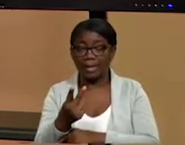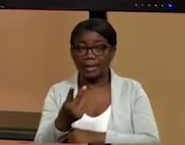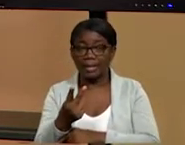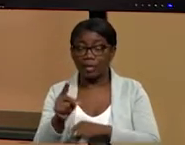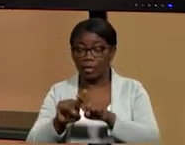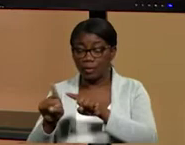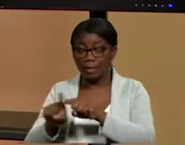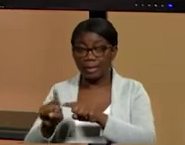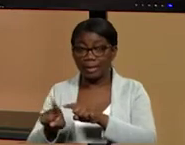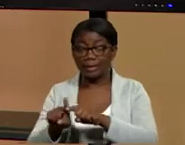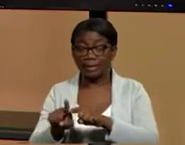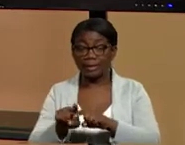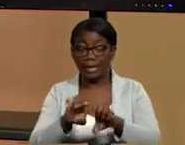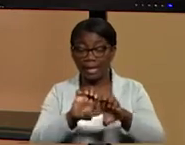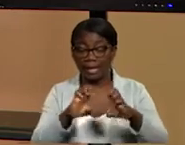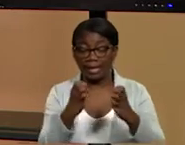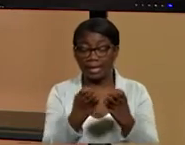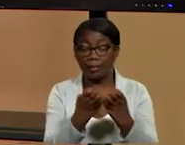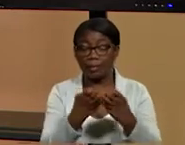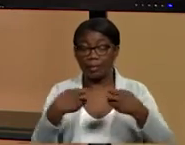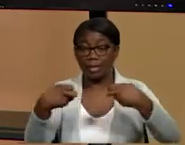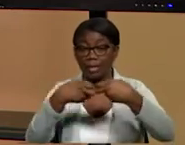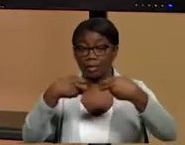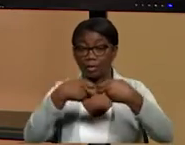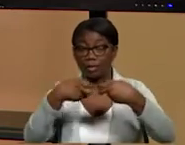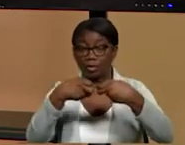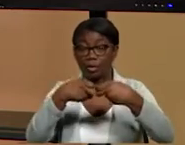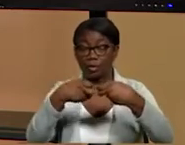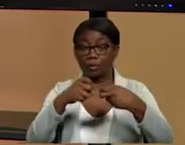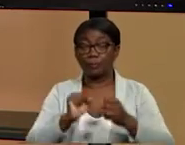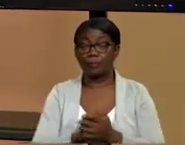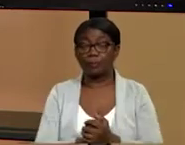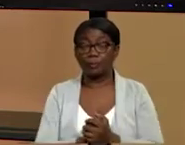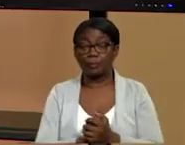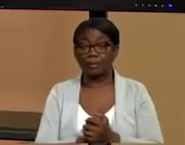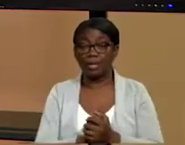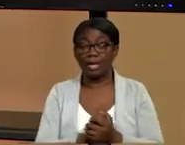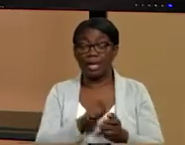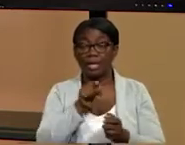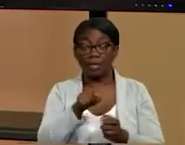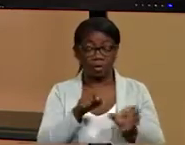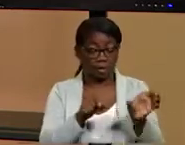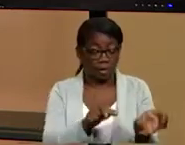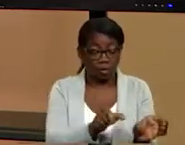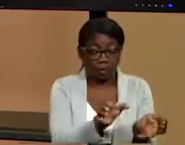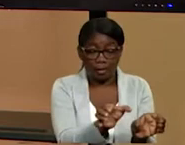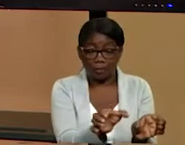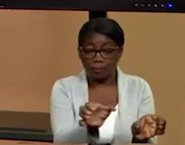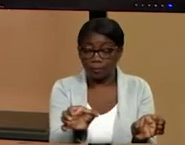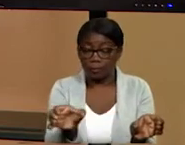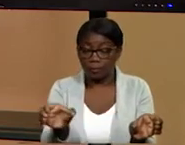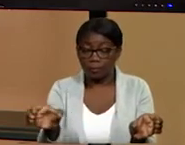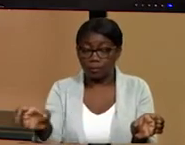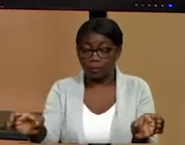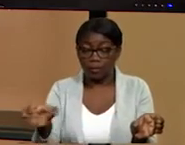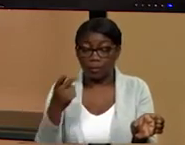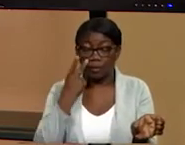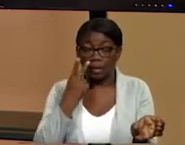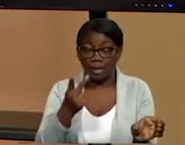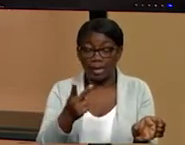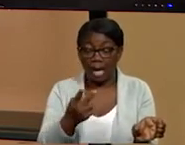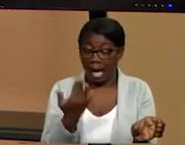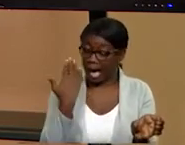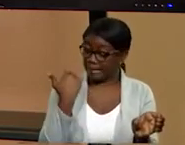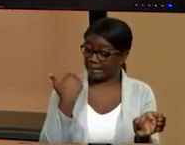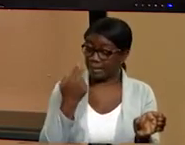¿verdad? Aparatos electrónicos. ¿Okay? Bien, ellos se clasifican, ¿verdad? Como ustedes lo observaron hace un